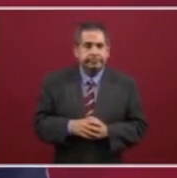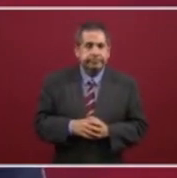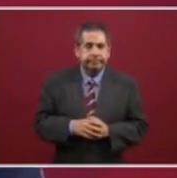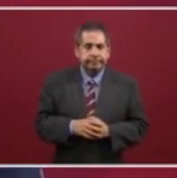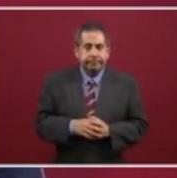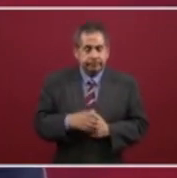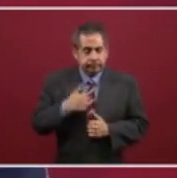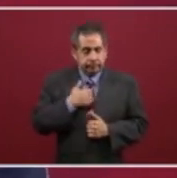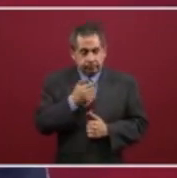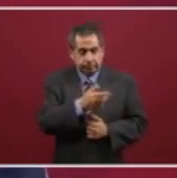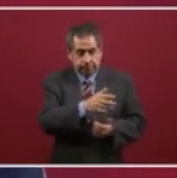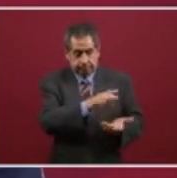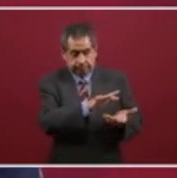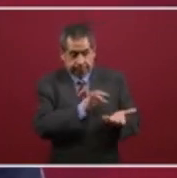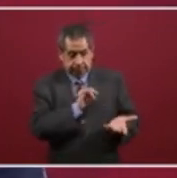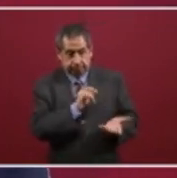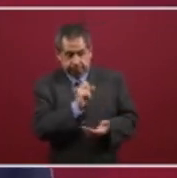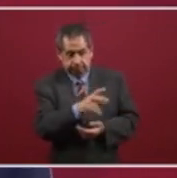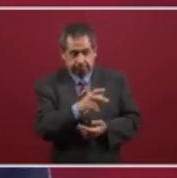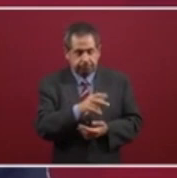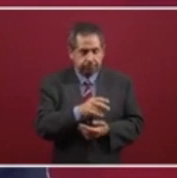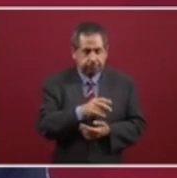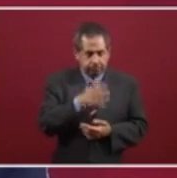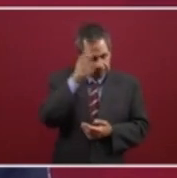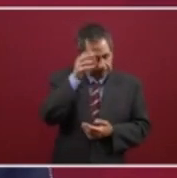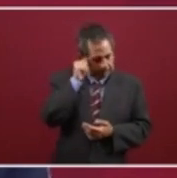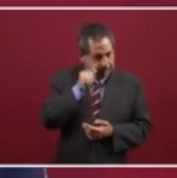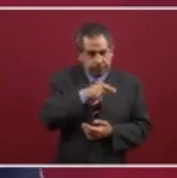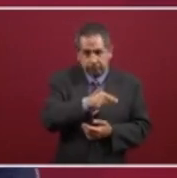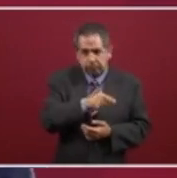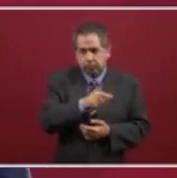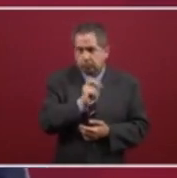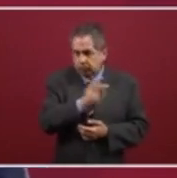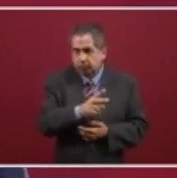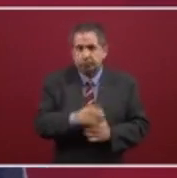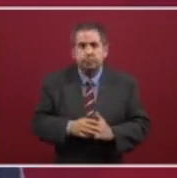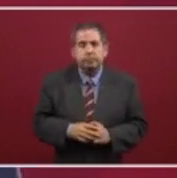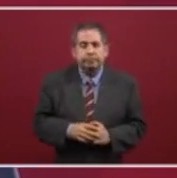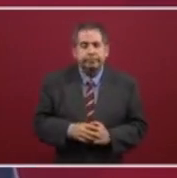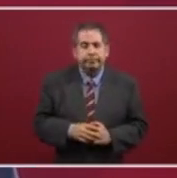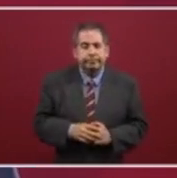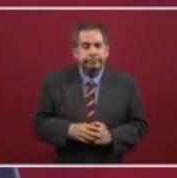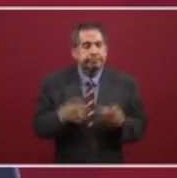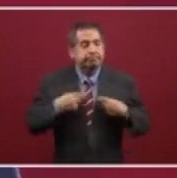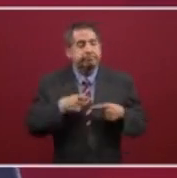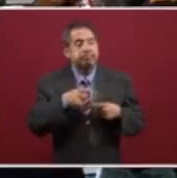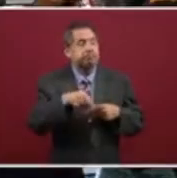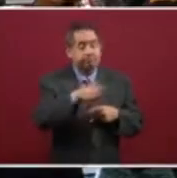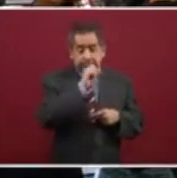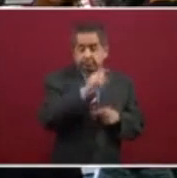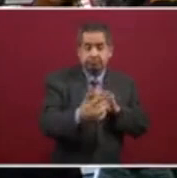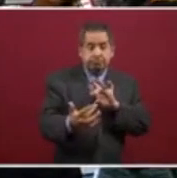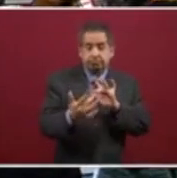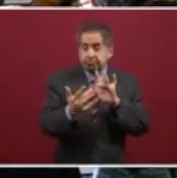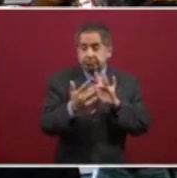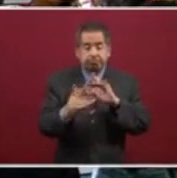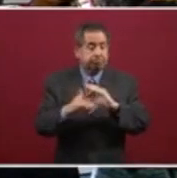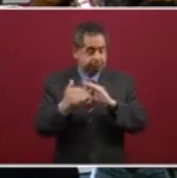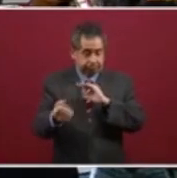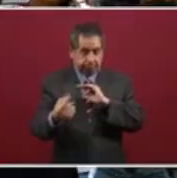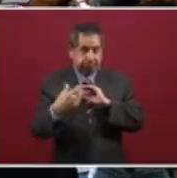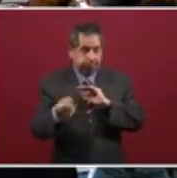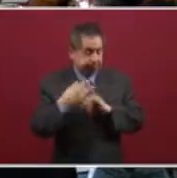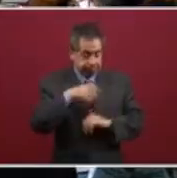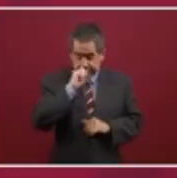y que yo lo estoy recogiendo también de la gente que me está